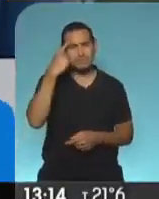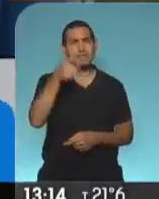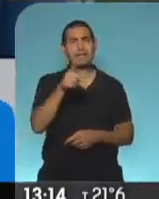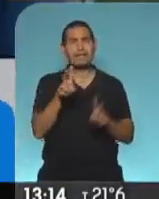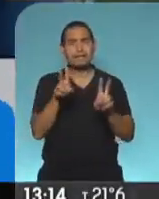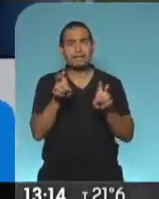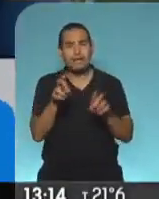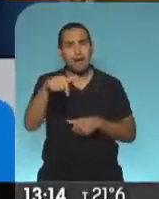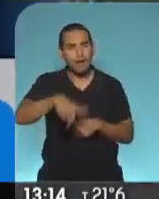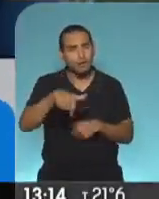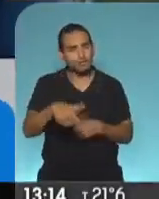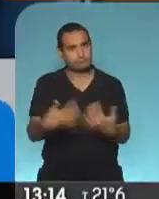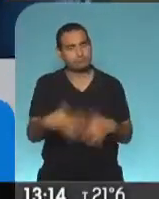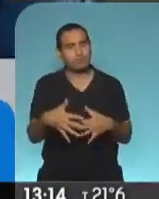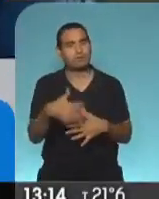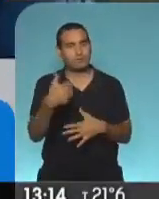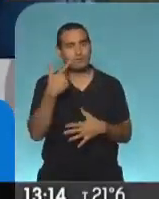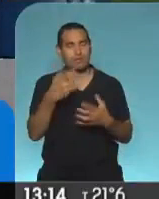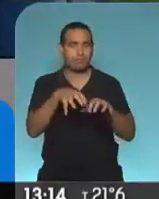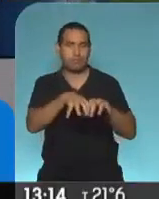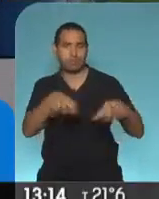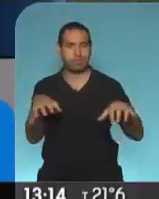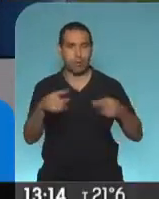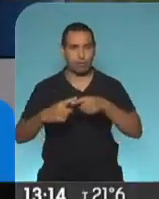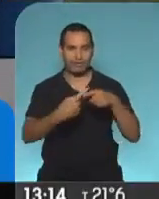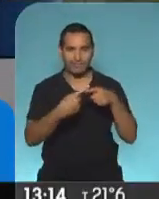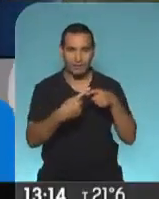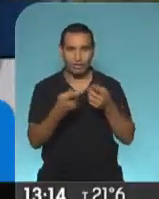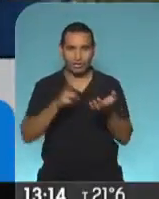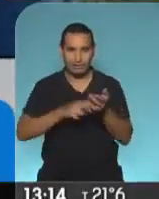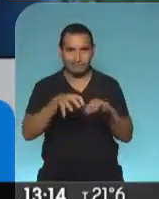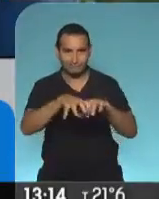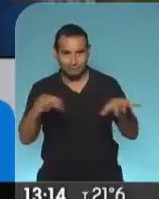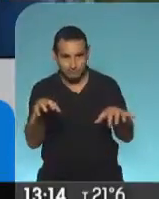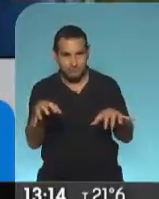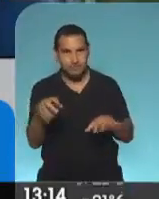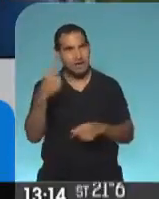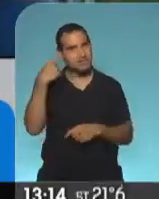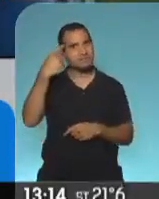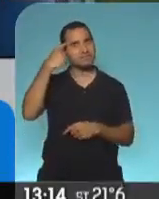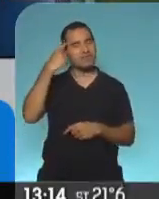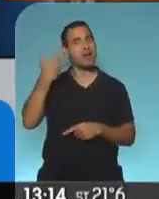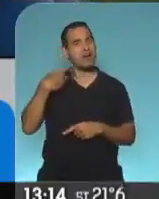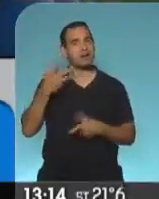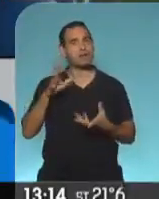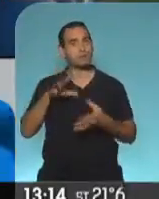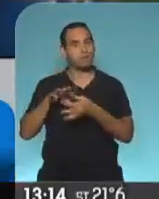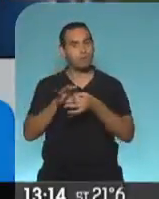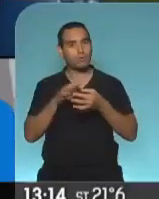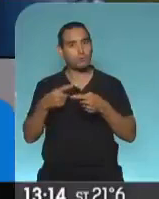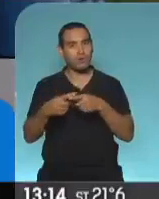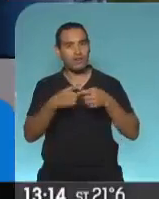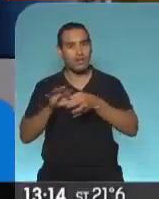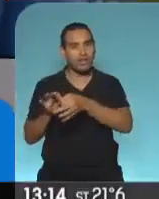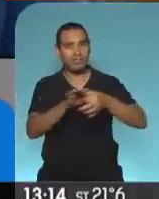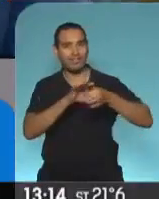puntualmente ha generado justamente la división política nuevamente en la Argentina, que parecía estar básicamente unida, ¿no? En los